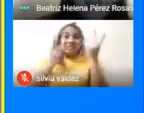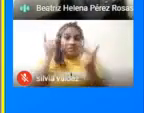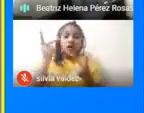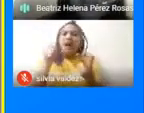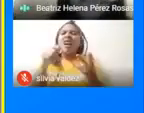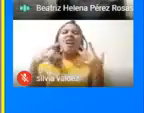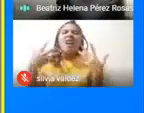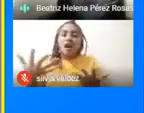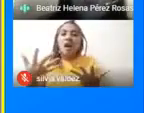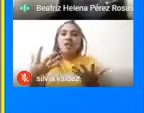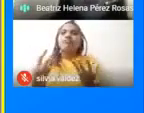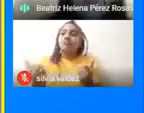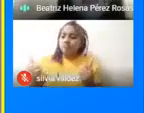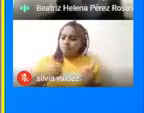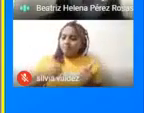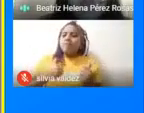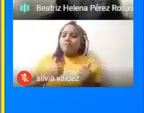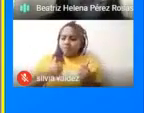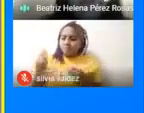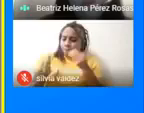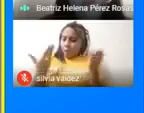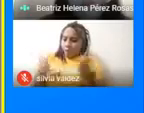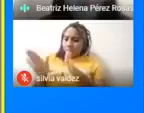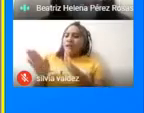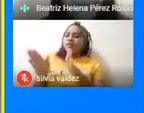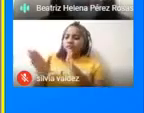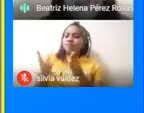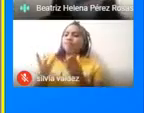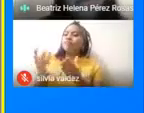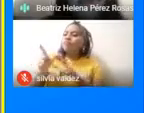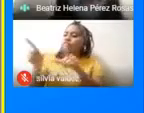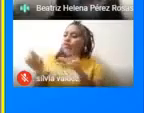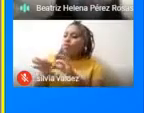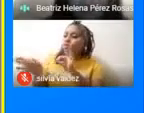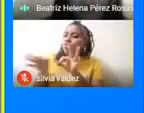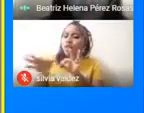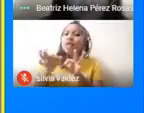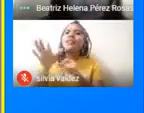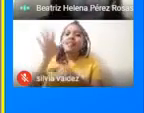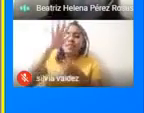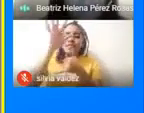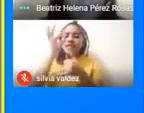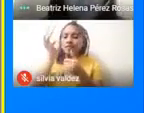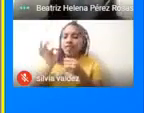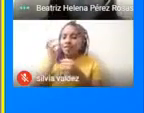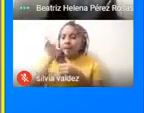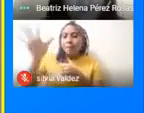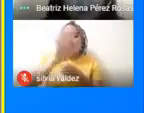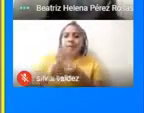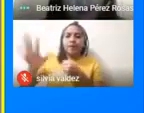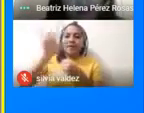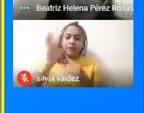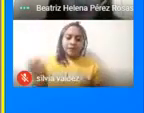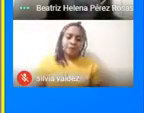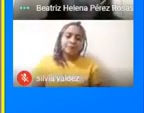que generen sus propios planes sectoriales municipales y departamentales. Siguiente.